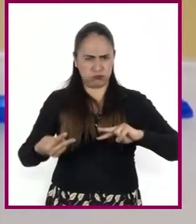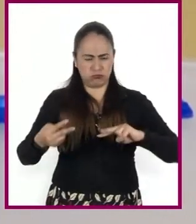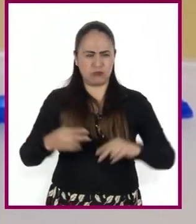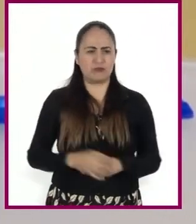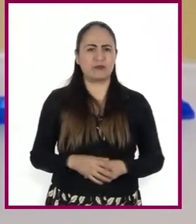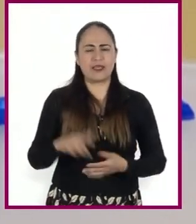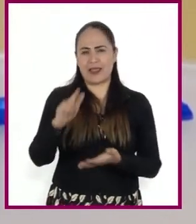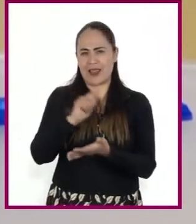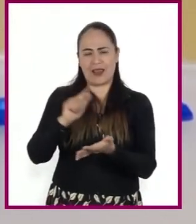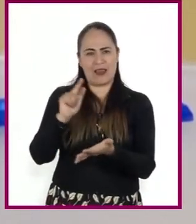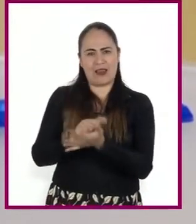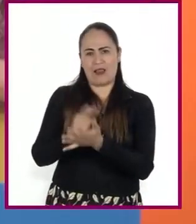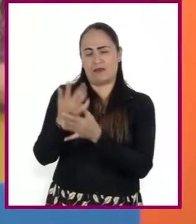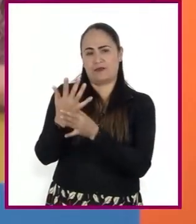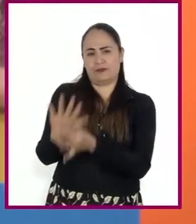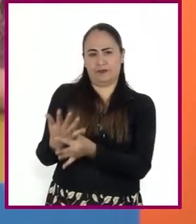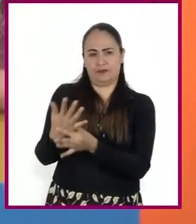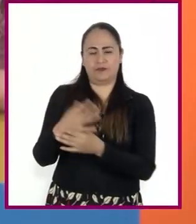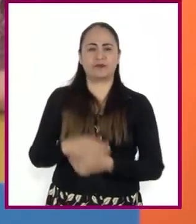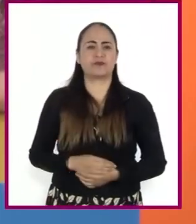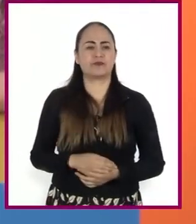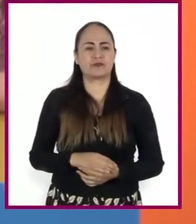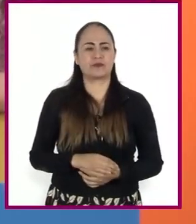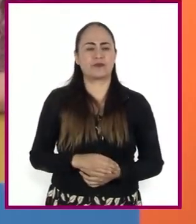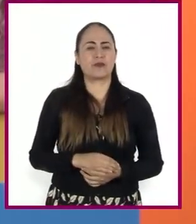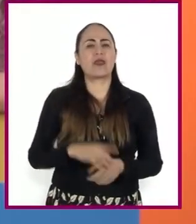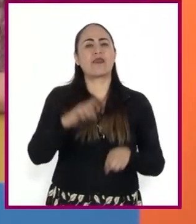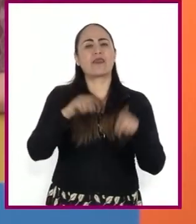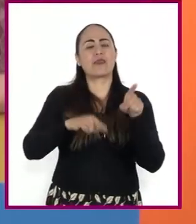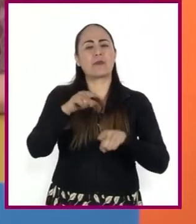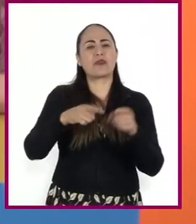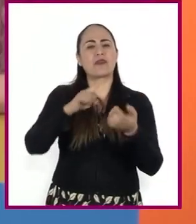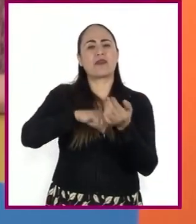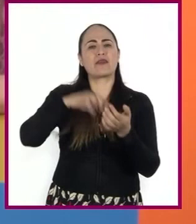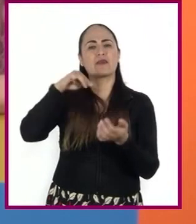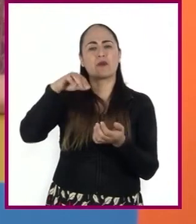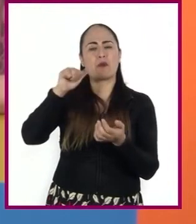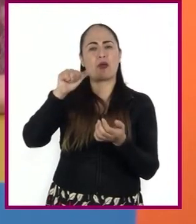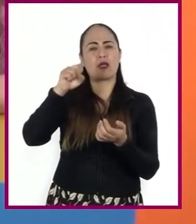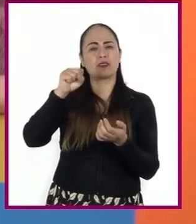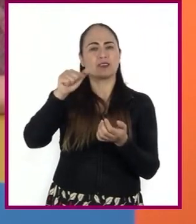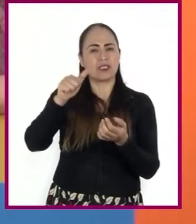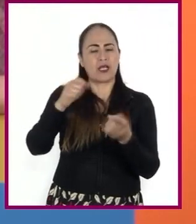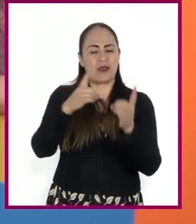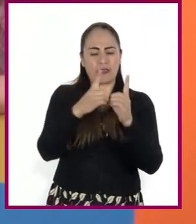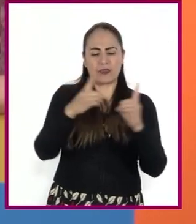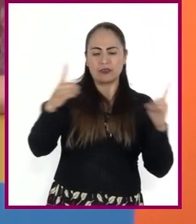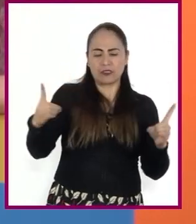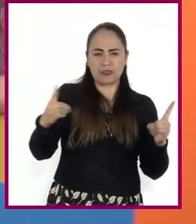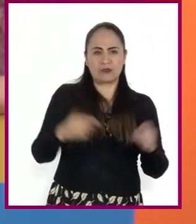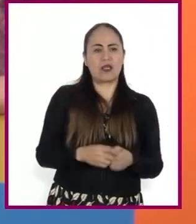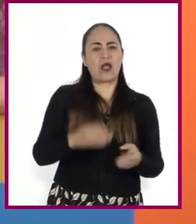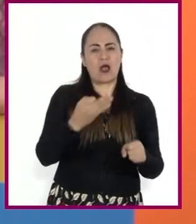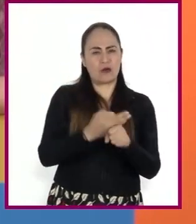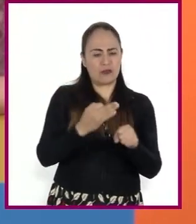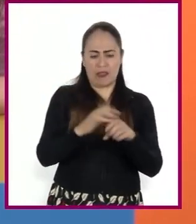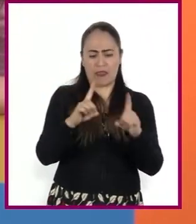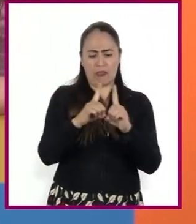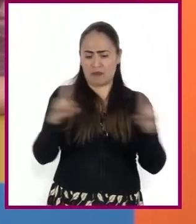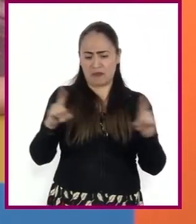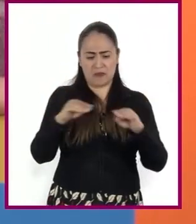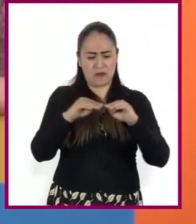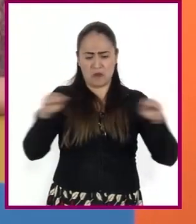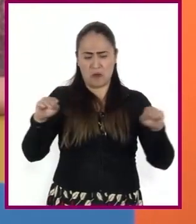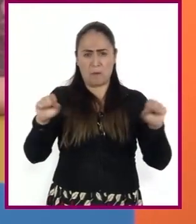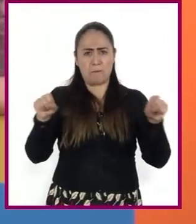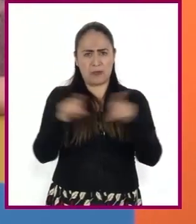pues la ley de gravitación universal dice que todo depende de la masa y la distancia. En este caso, la distancia sigue siendo la misma,